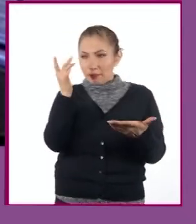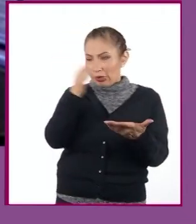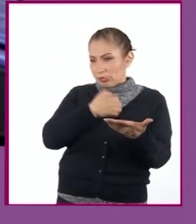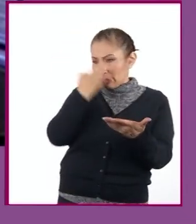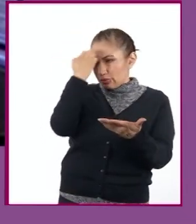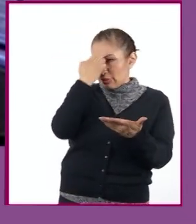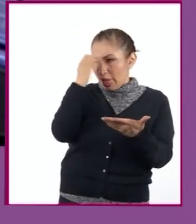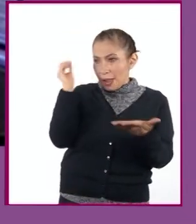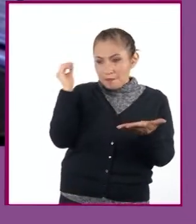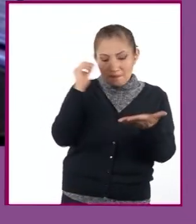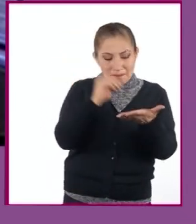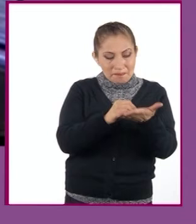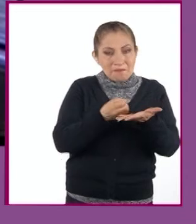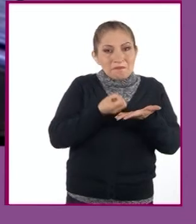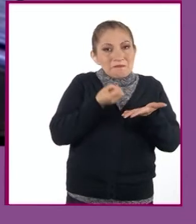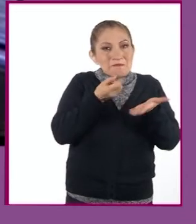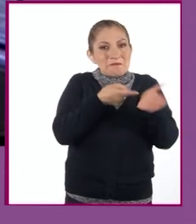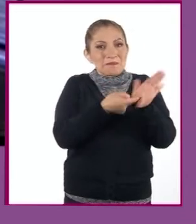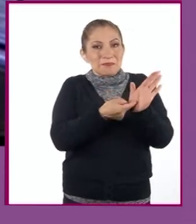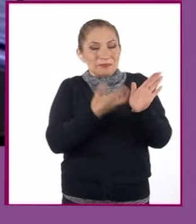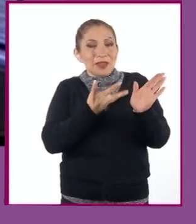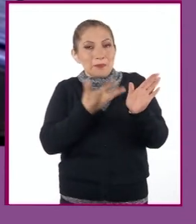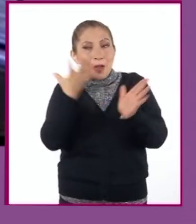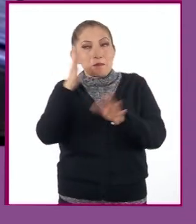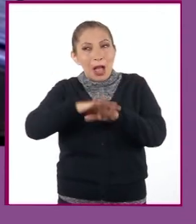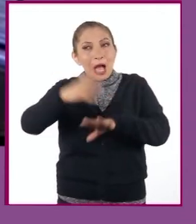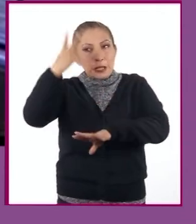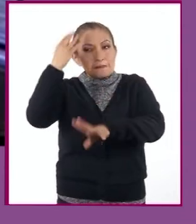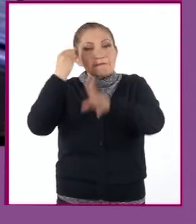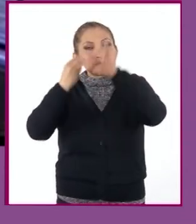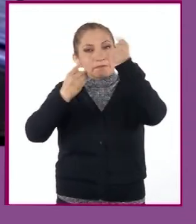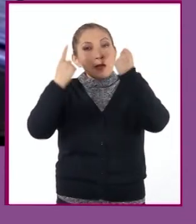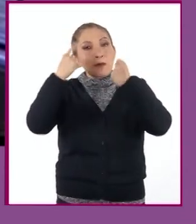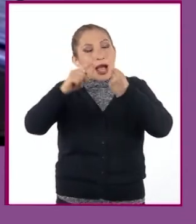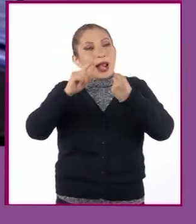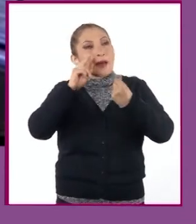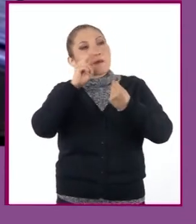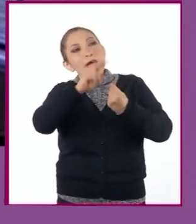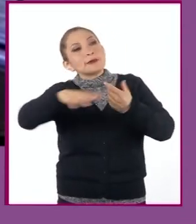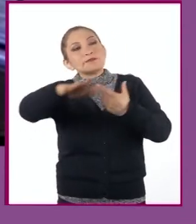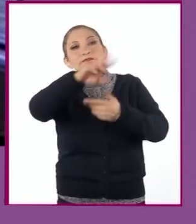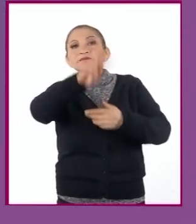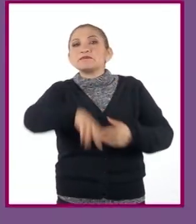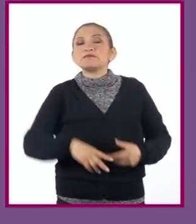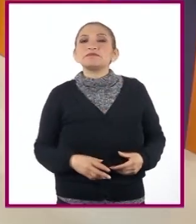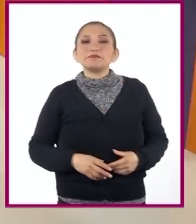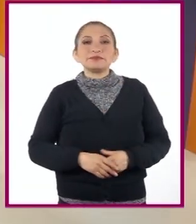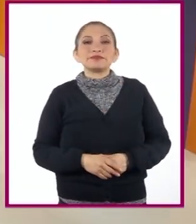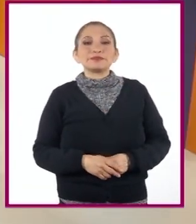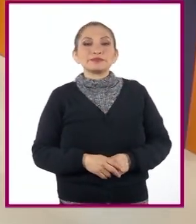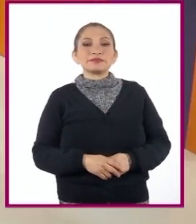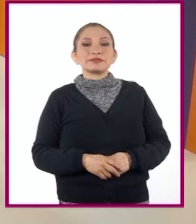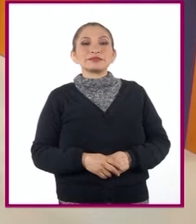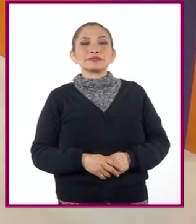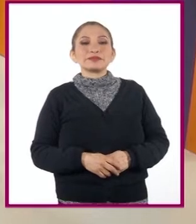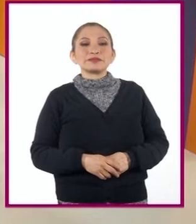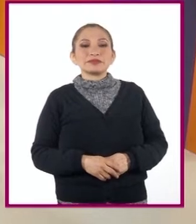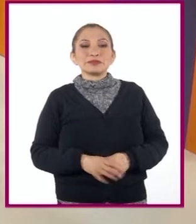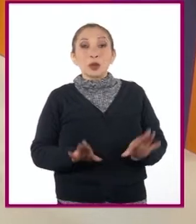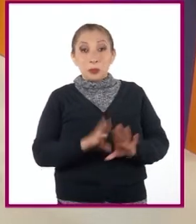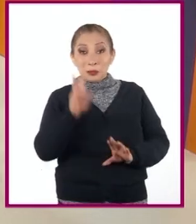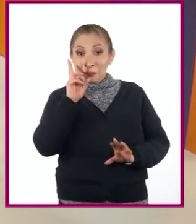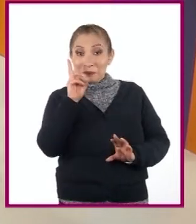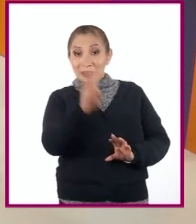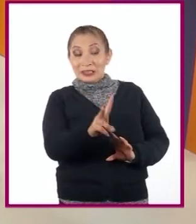y en esa medida pues estamos adquiriendo muchísimos más elementos para enfrentarnos a la realidad. Como